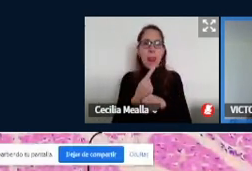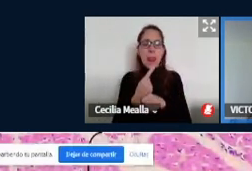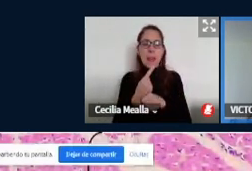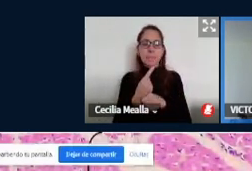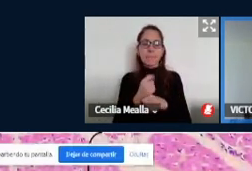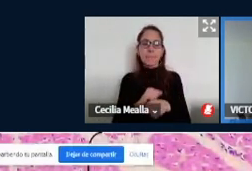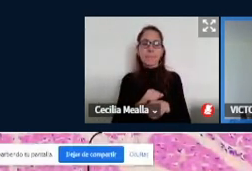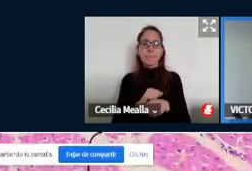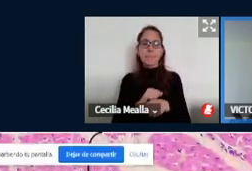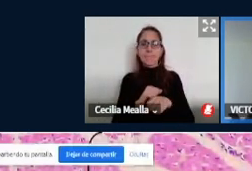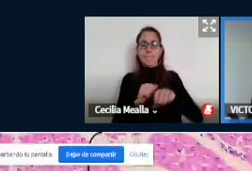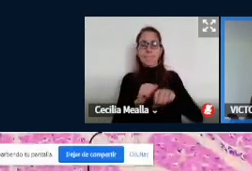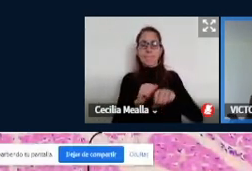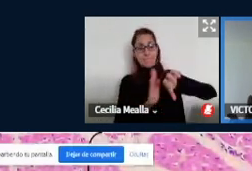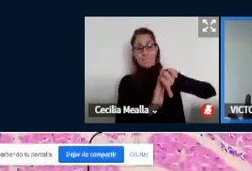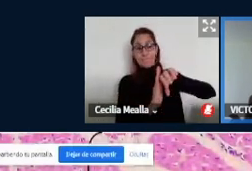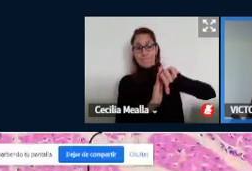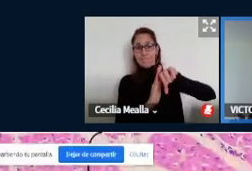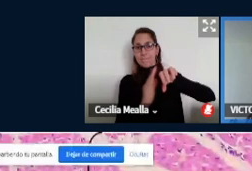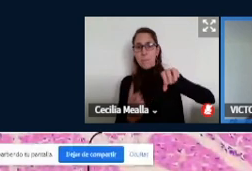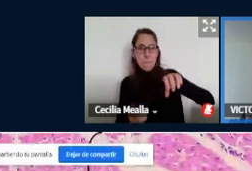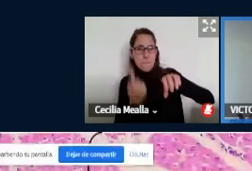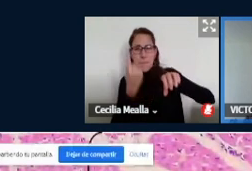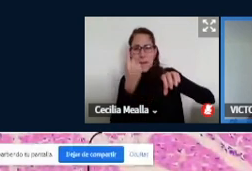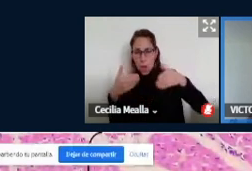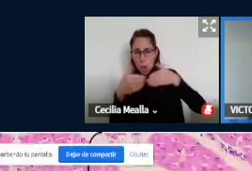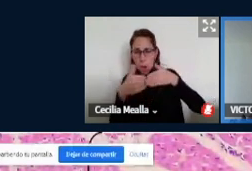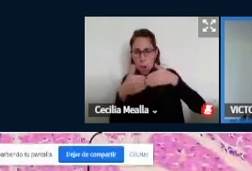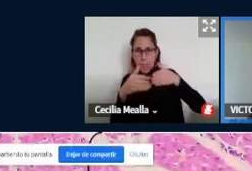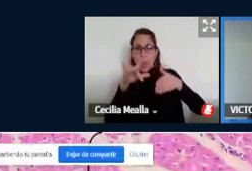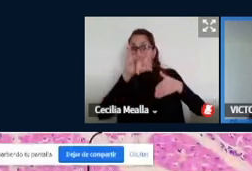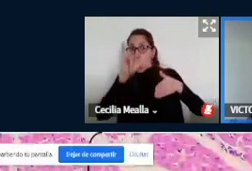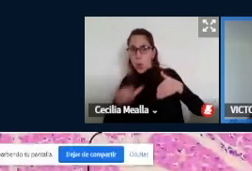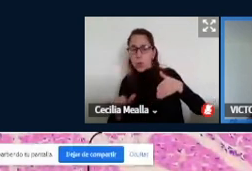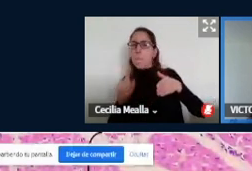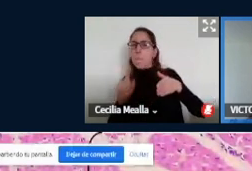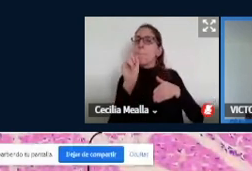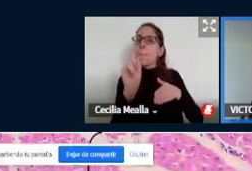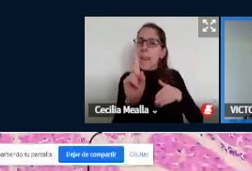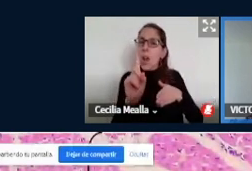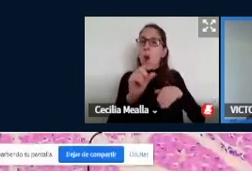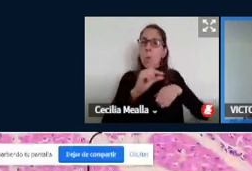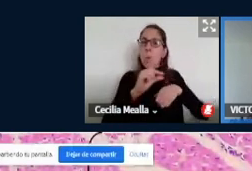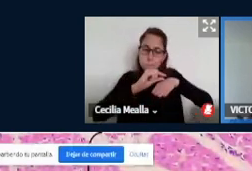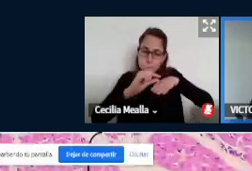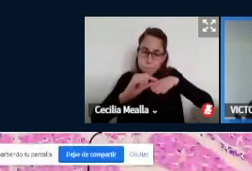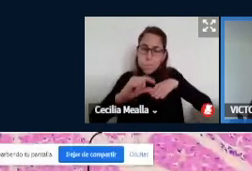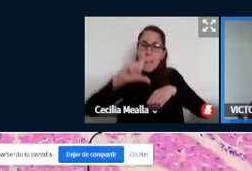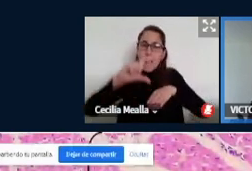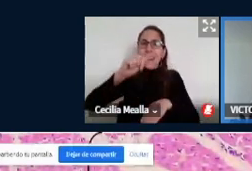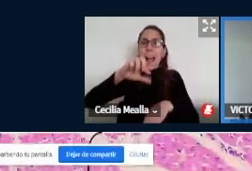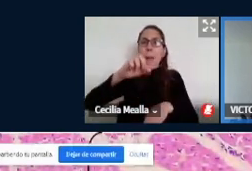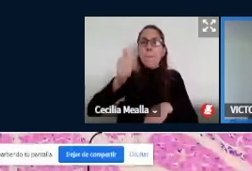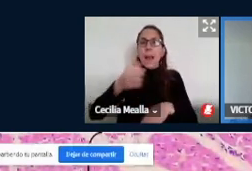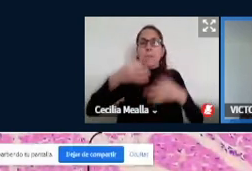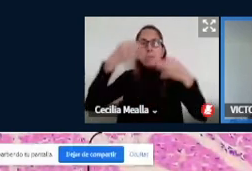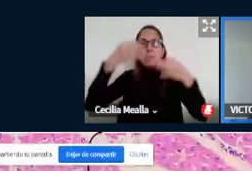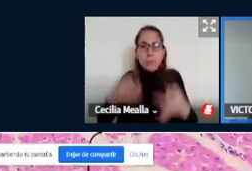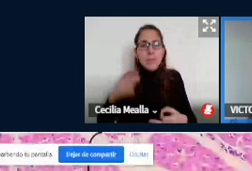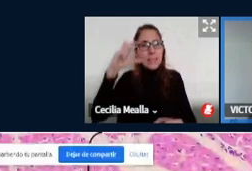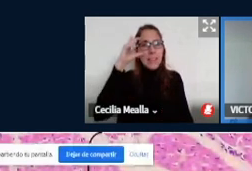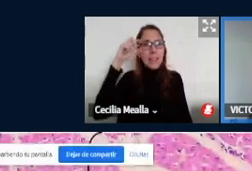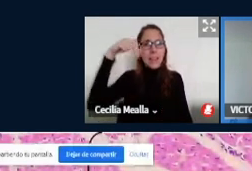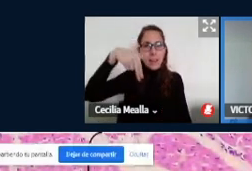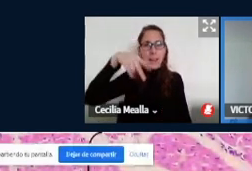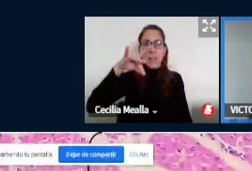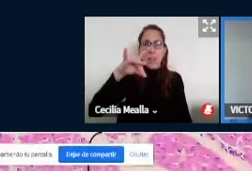lo que primero da la luz, pero no es la capa, ¿sí? La capa o túnica es el endocardio, ¿sí?